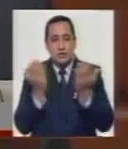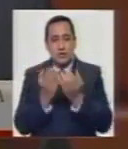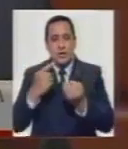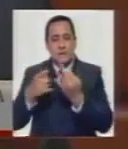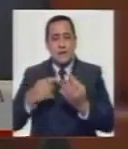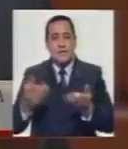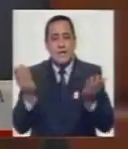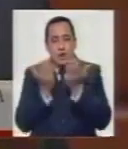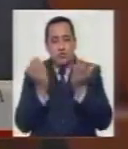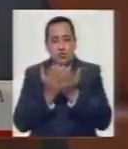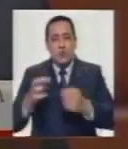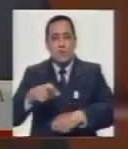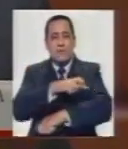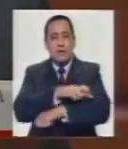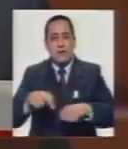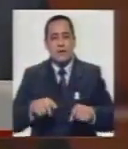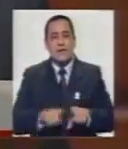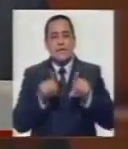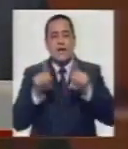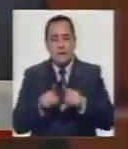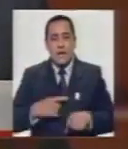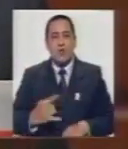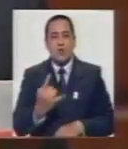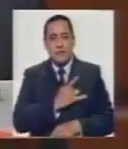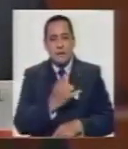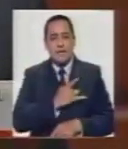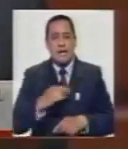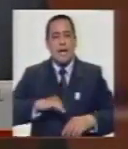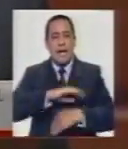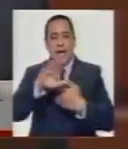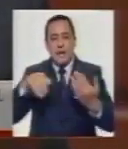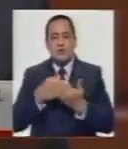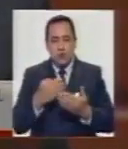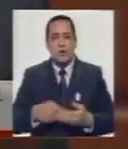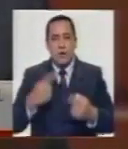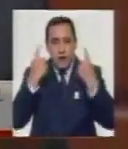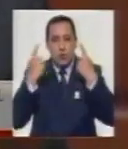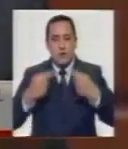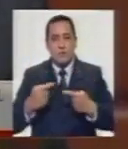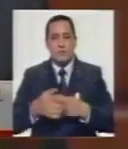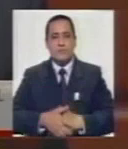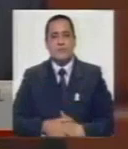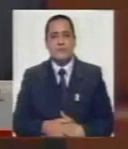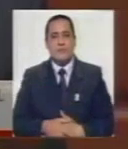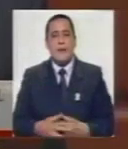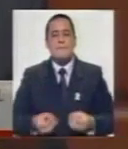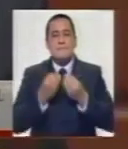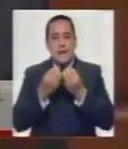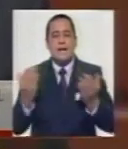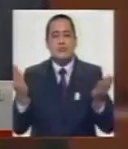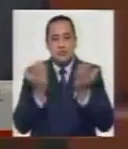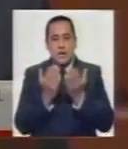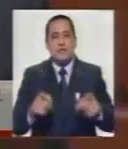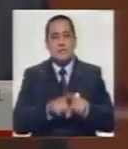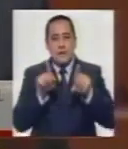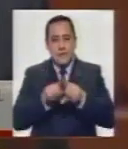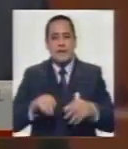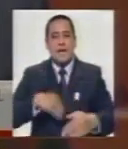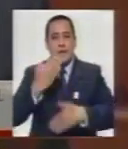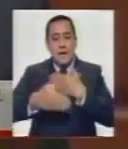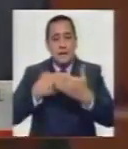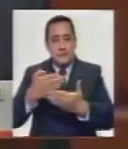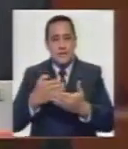carreras profesionales técnicas y universitarias a nivel pregrado para estudiantes de alto